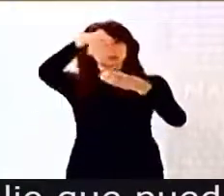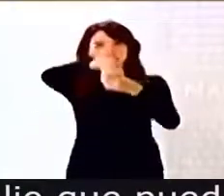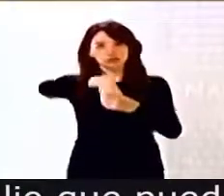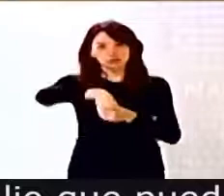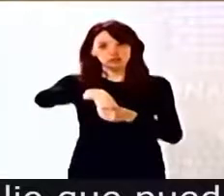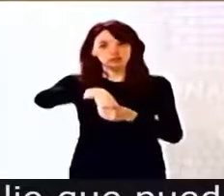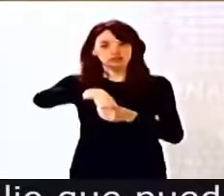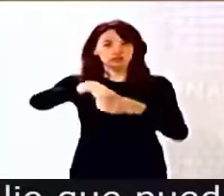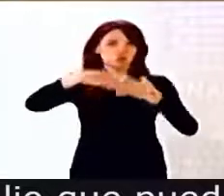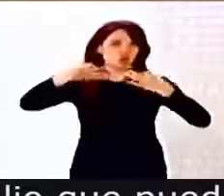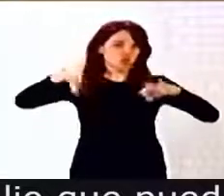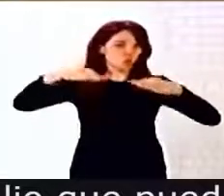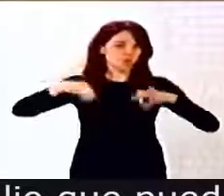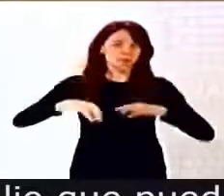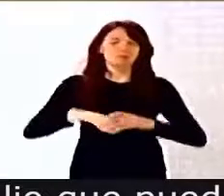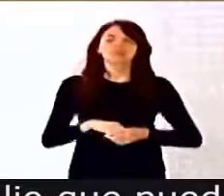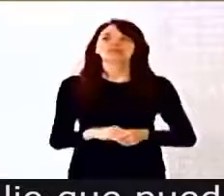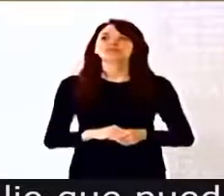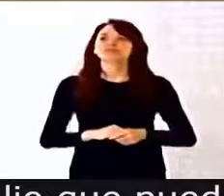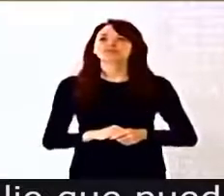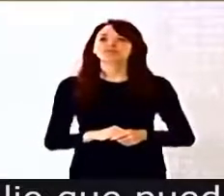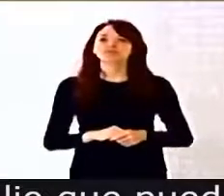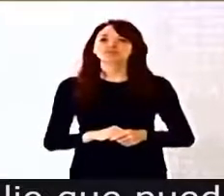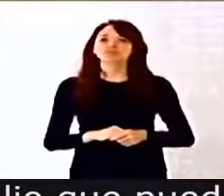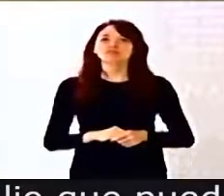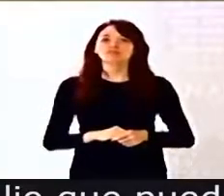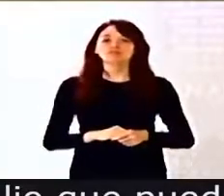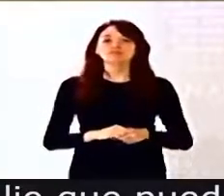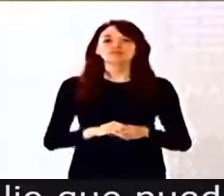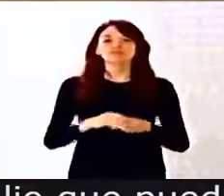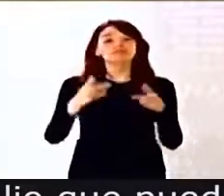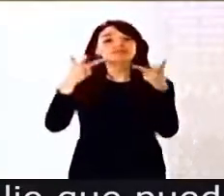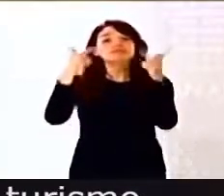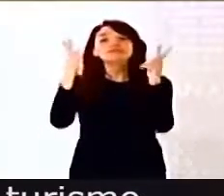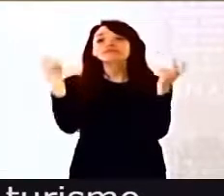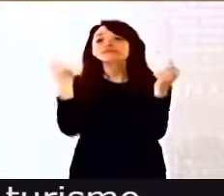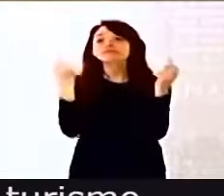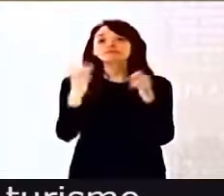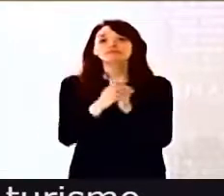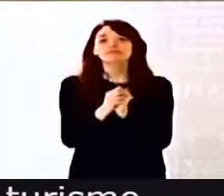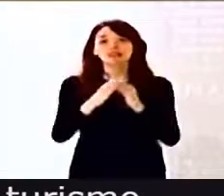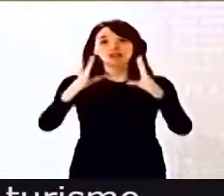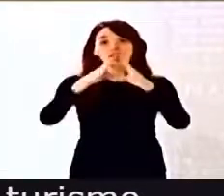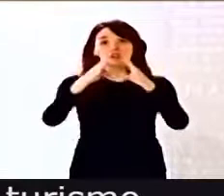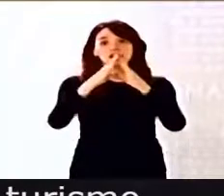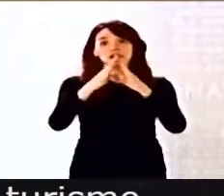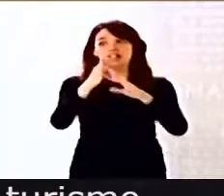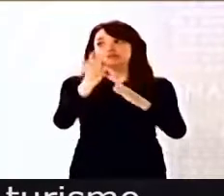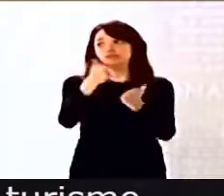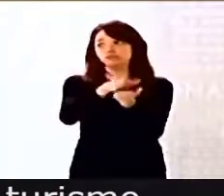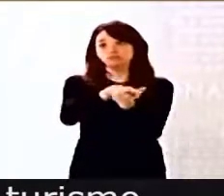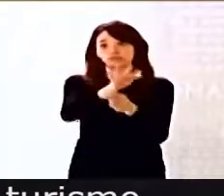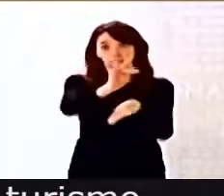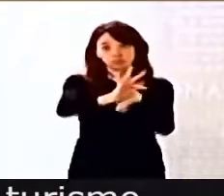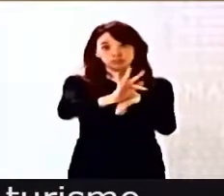tipo turismo estándar. Vamos a permitir que los velatorios sean de más personas,